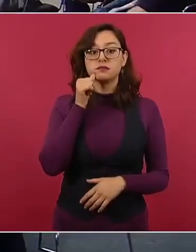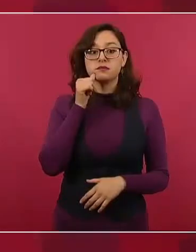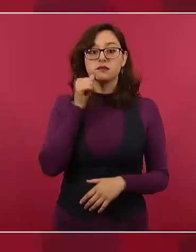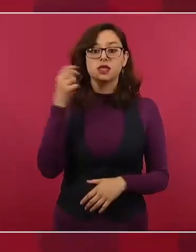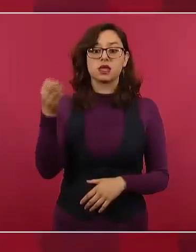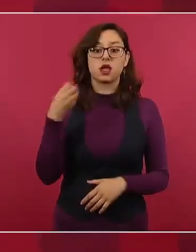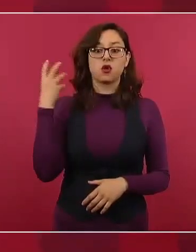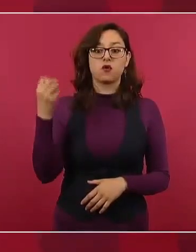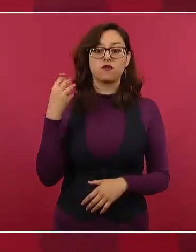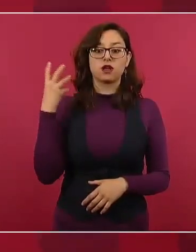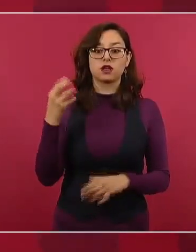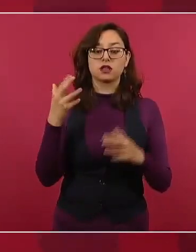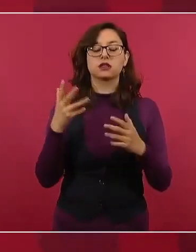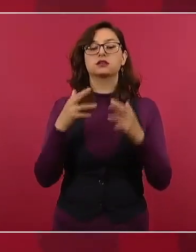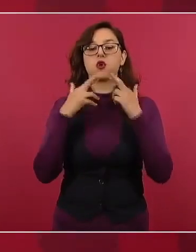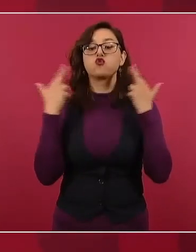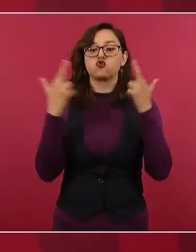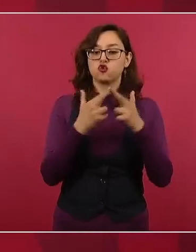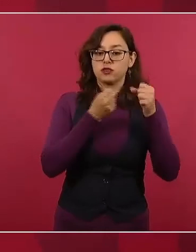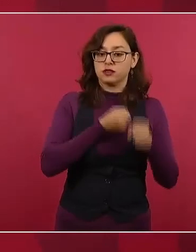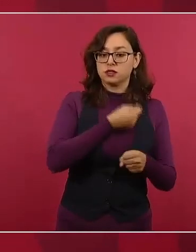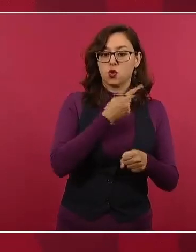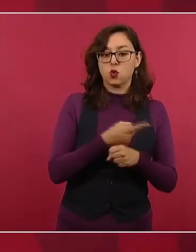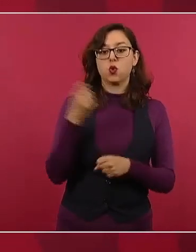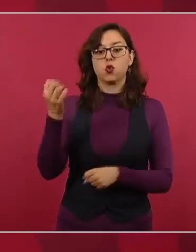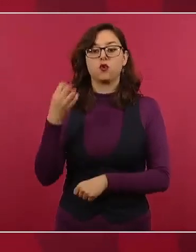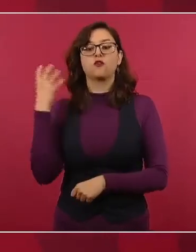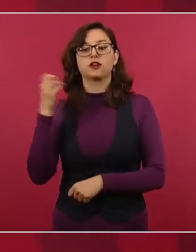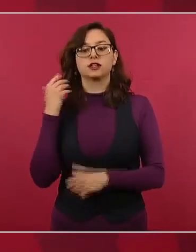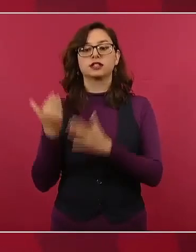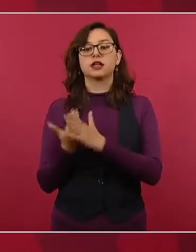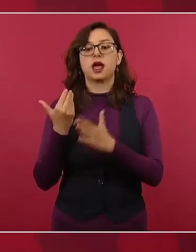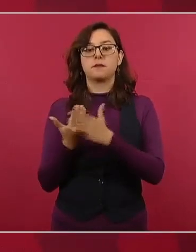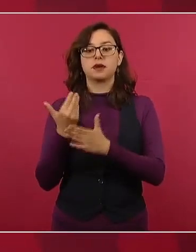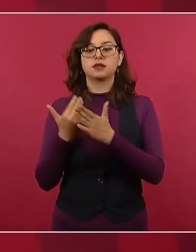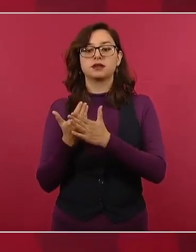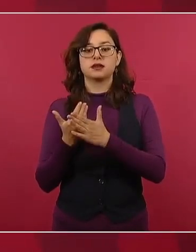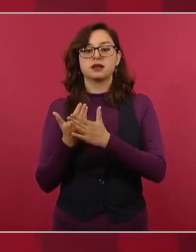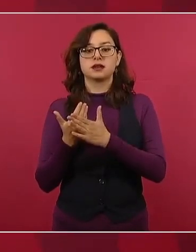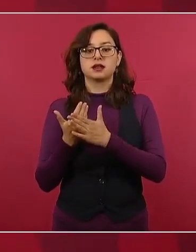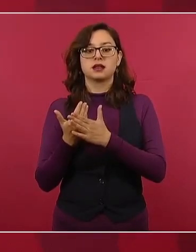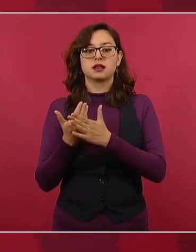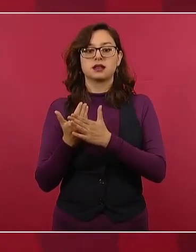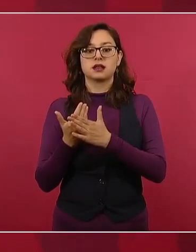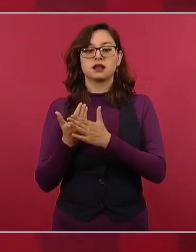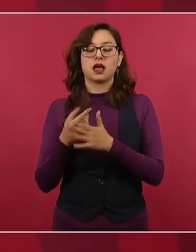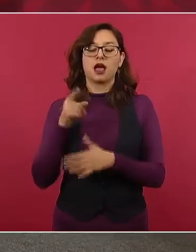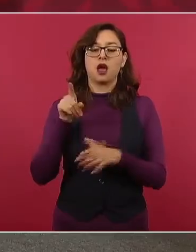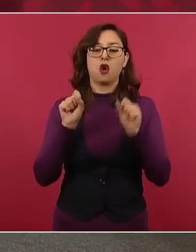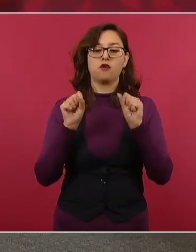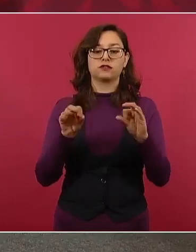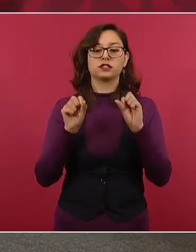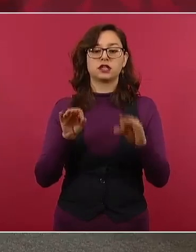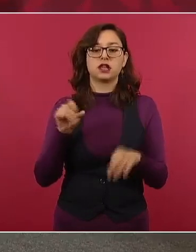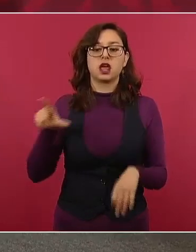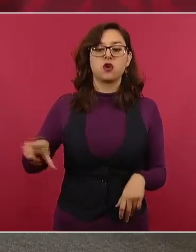la reunión de seguridad y la rueda de prensa en las oficinas del gobierno